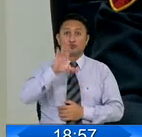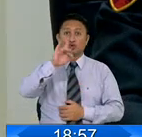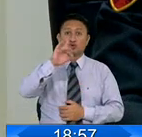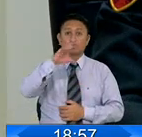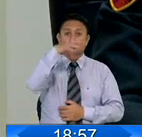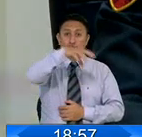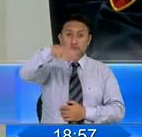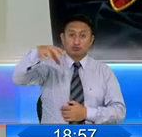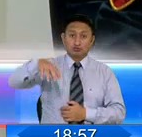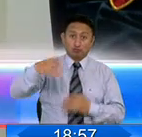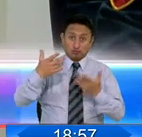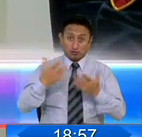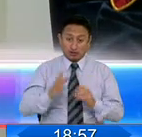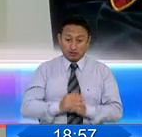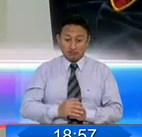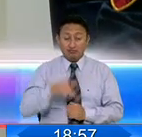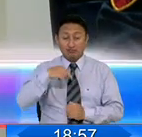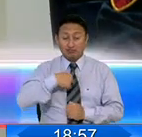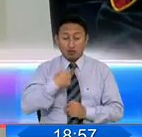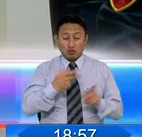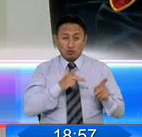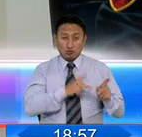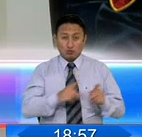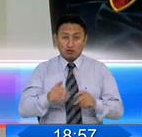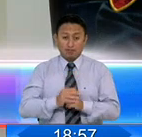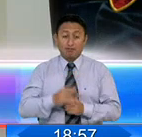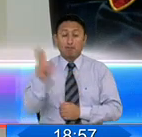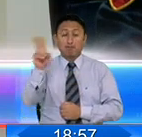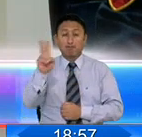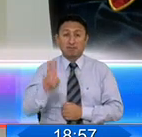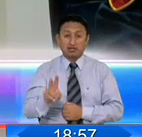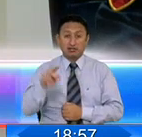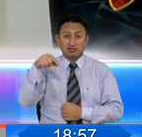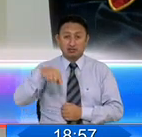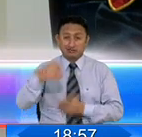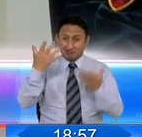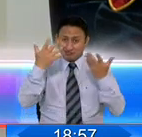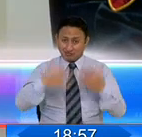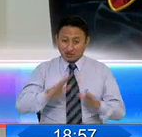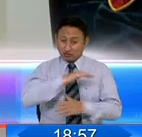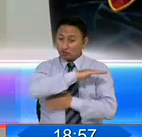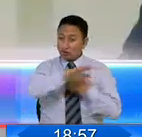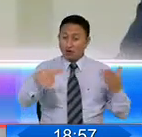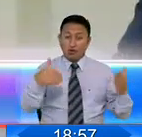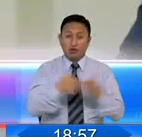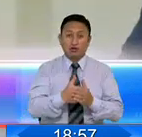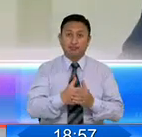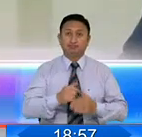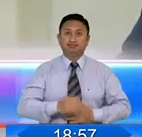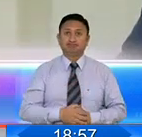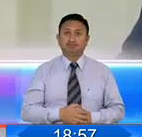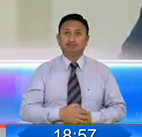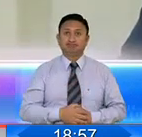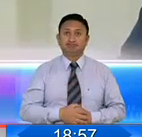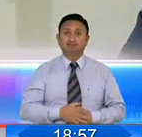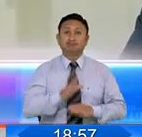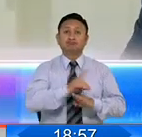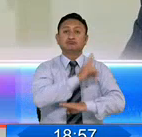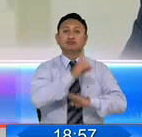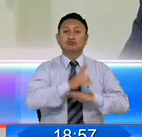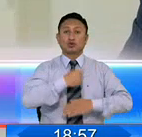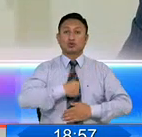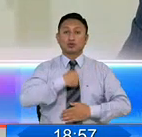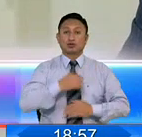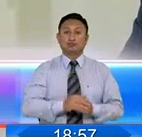y de acuerdo a nuestra planificación, el día viernes culminaríamos con la entrega. En su intervención, el director ejecutivo de la